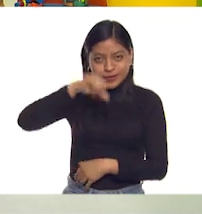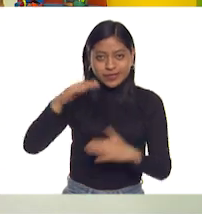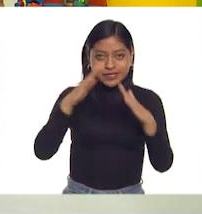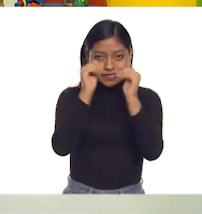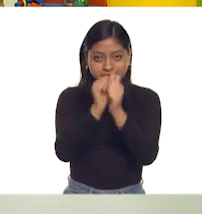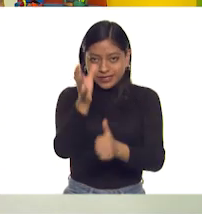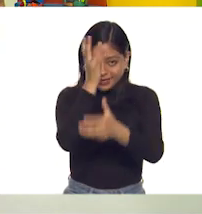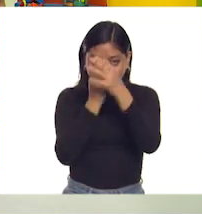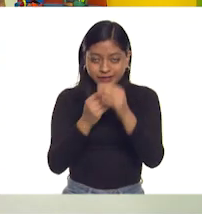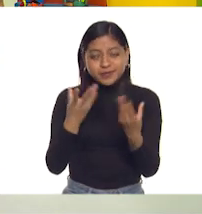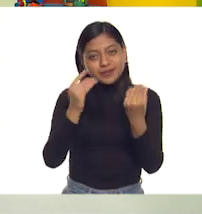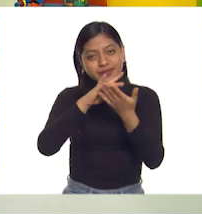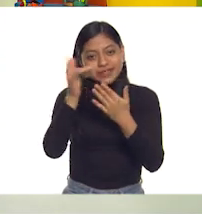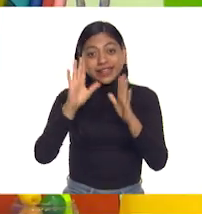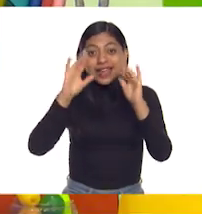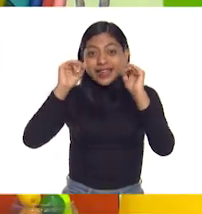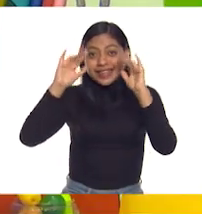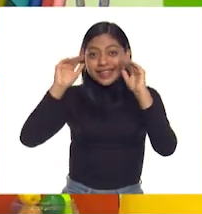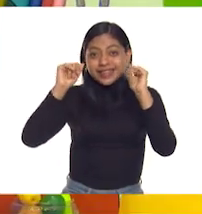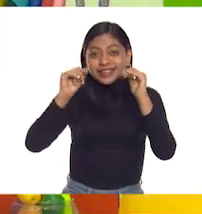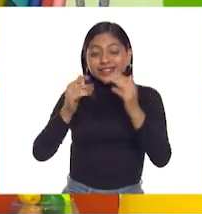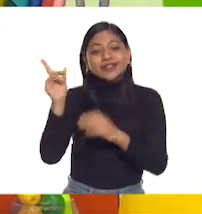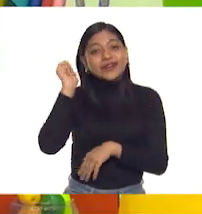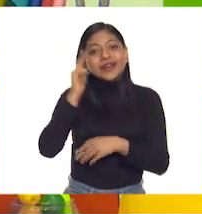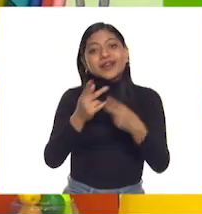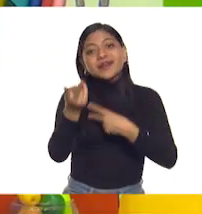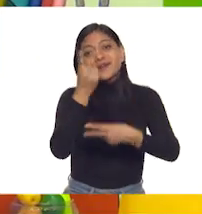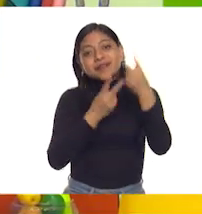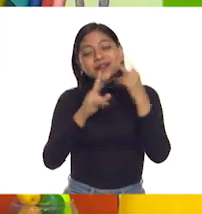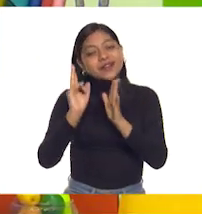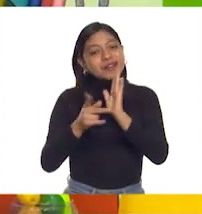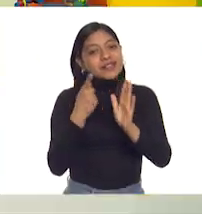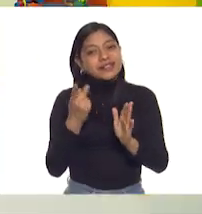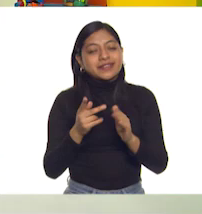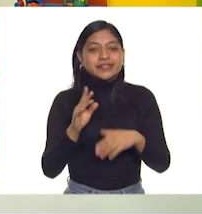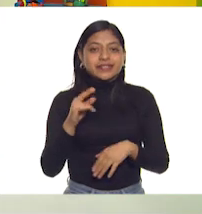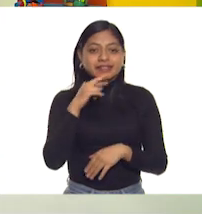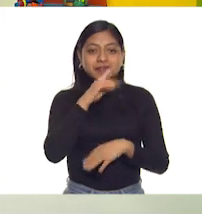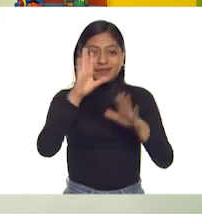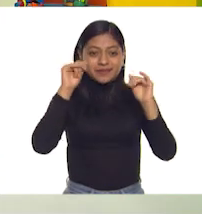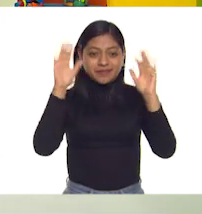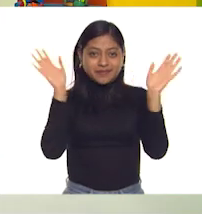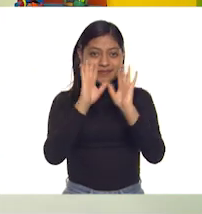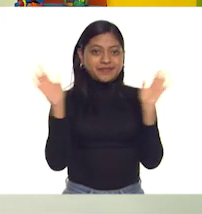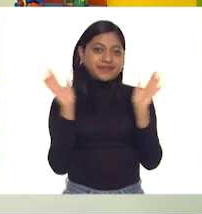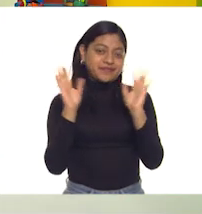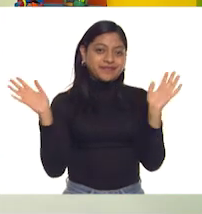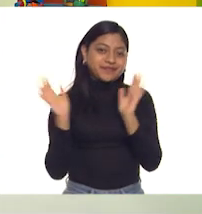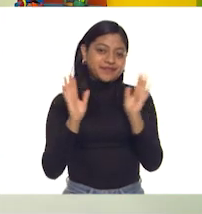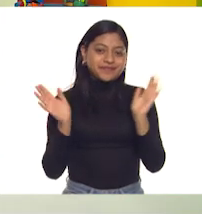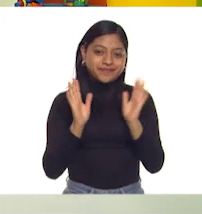Casa. Muchas gracias. ¡Adiós! ¡Vuelvan pronto, por favor!